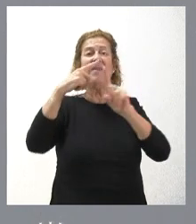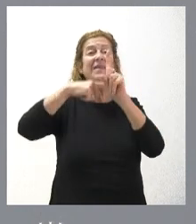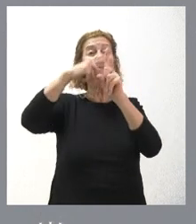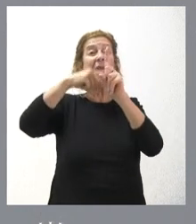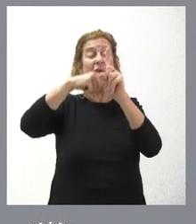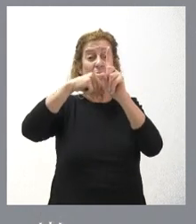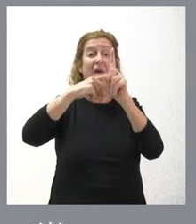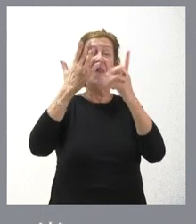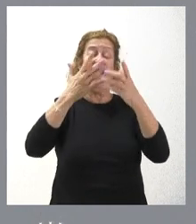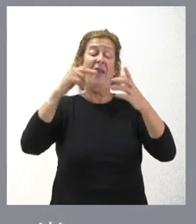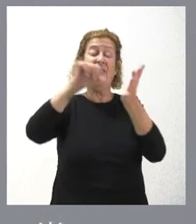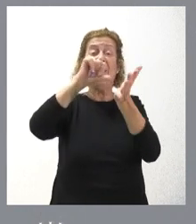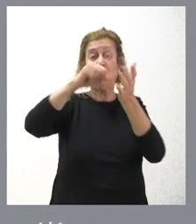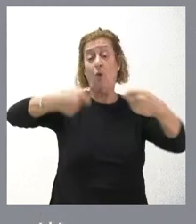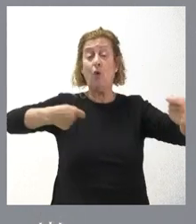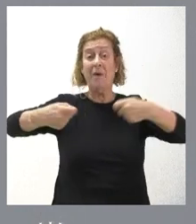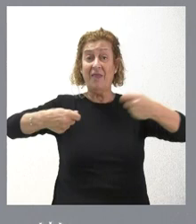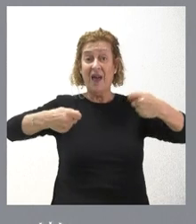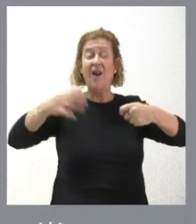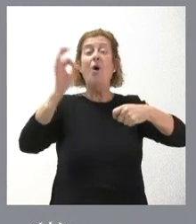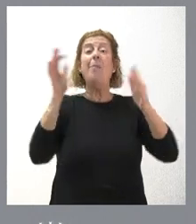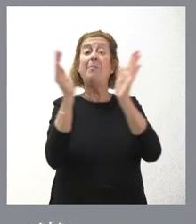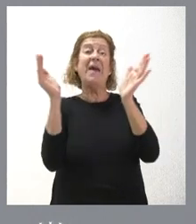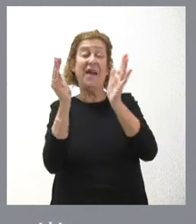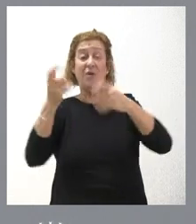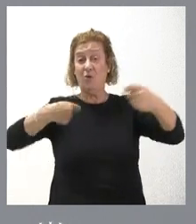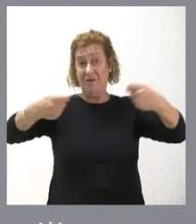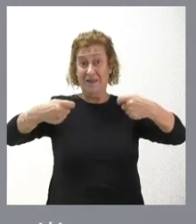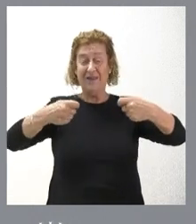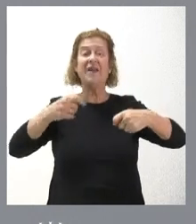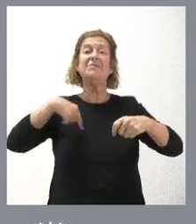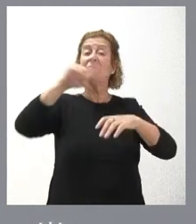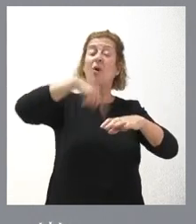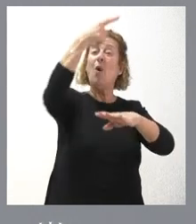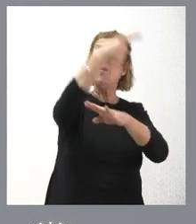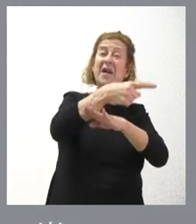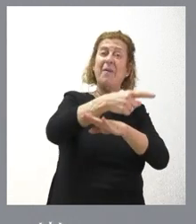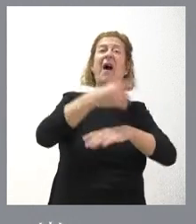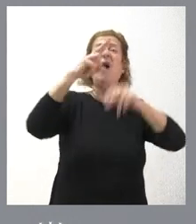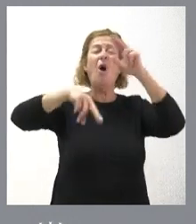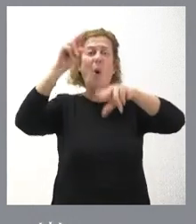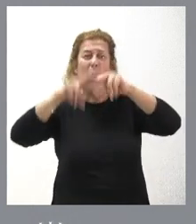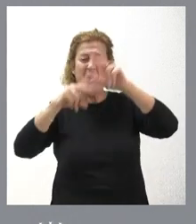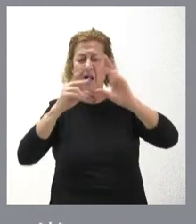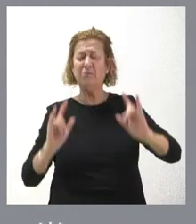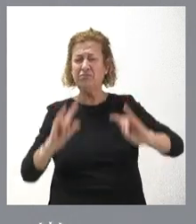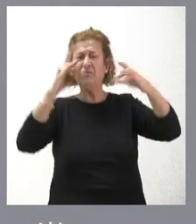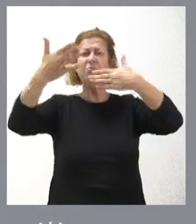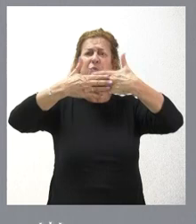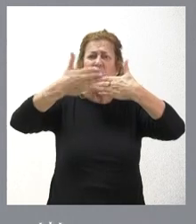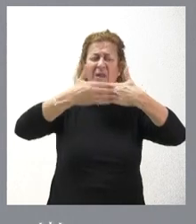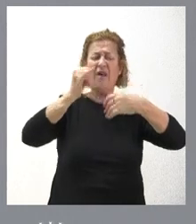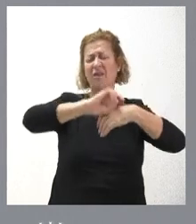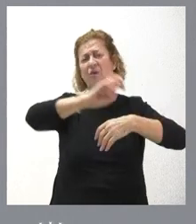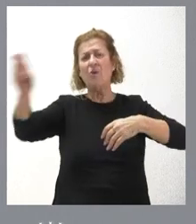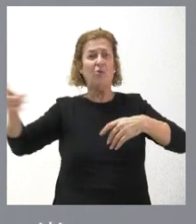centros de los centros comerciales o de las eh pequeñas comercios que se les obligaba una serie de obras instalaciones en las puertas y en otros sitios que no